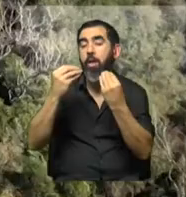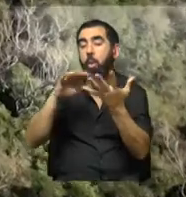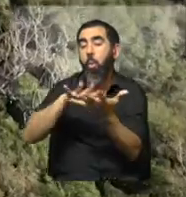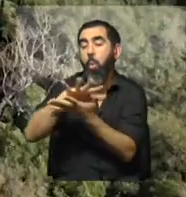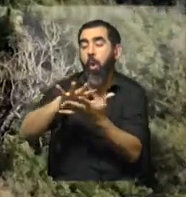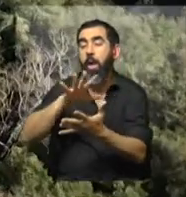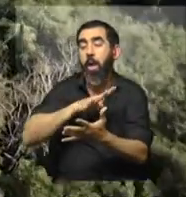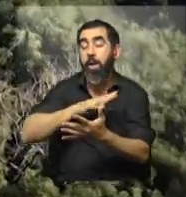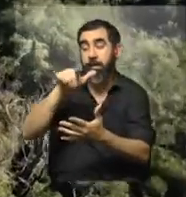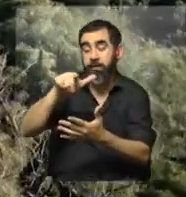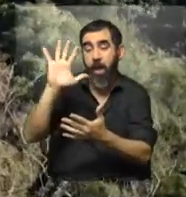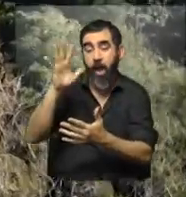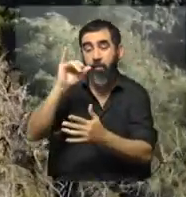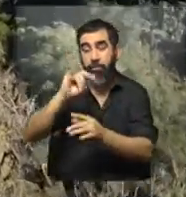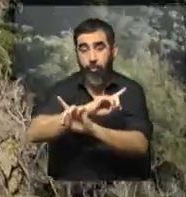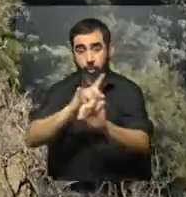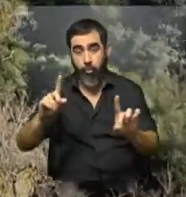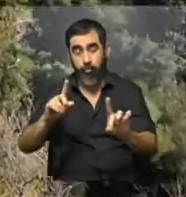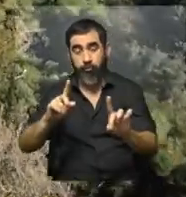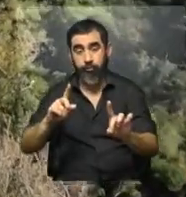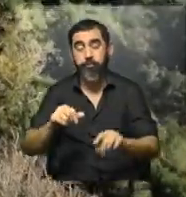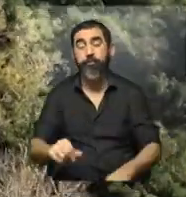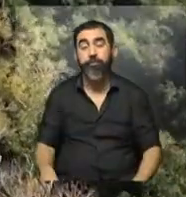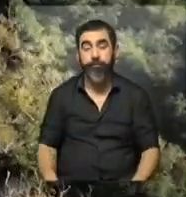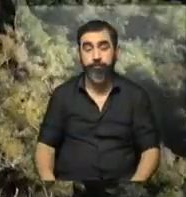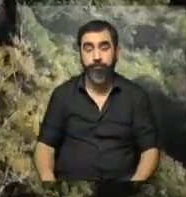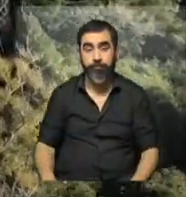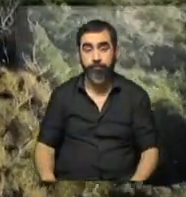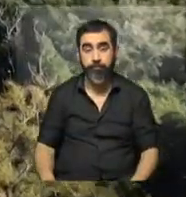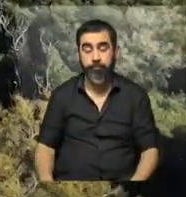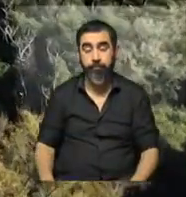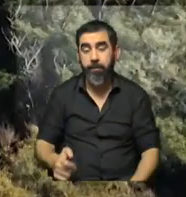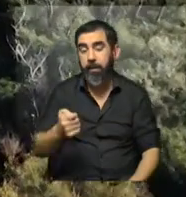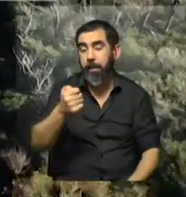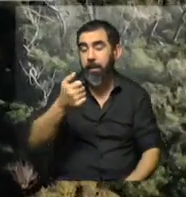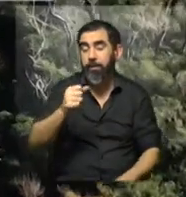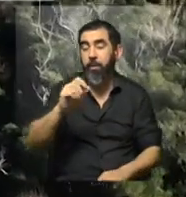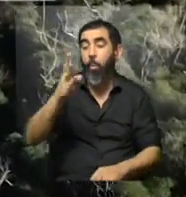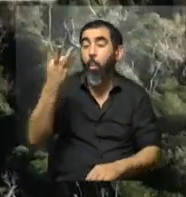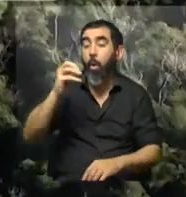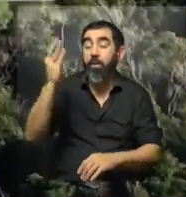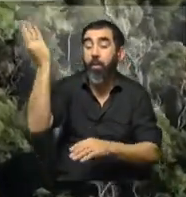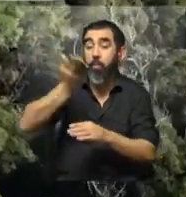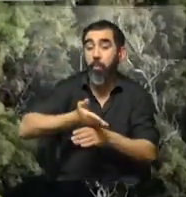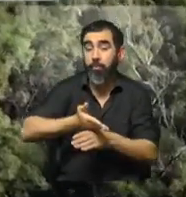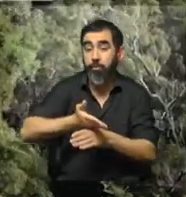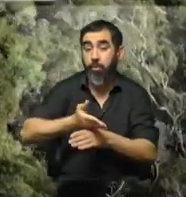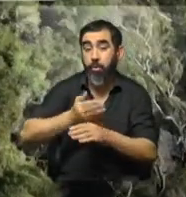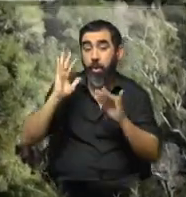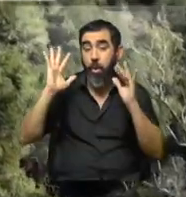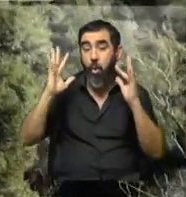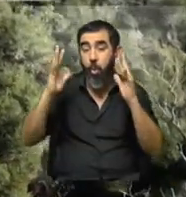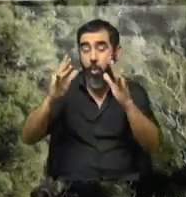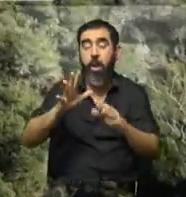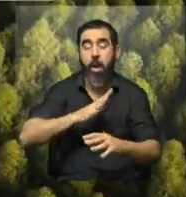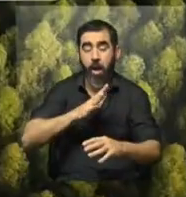tienen presencia de ligustro y cuáles no. Y así hemos llegado que prácticamente el 40% de los bosques del país